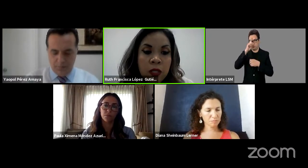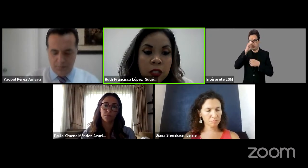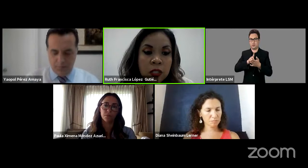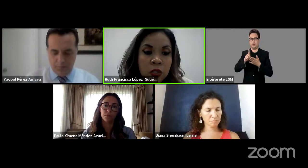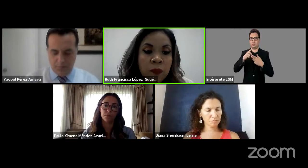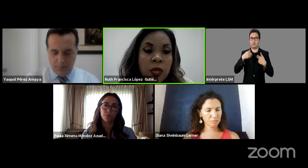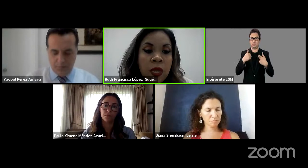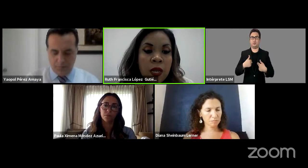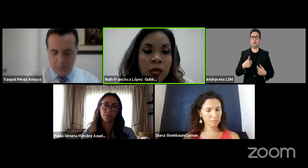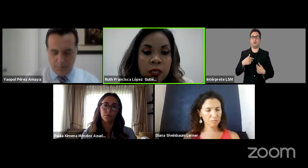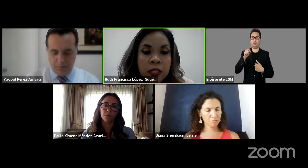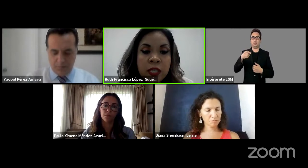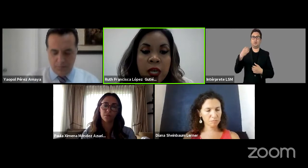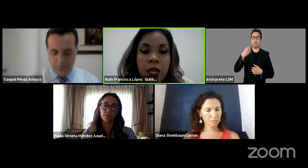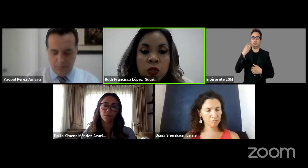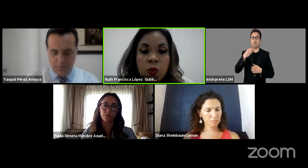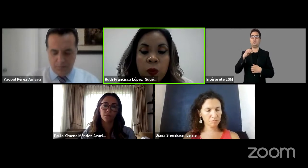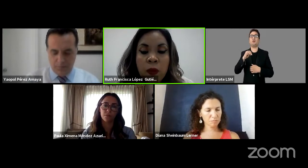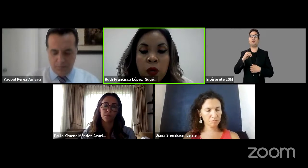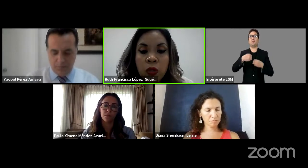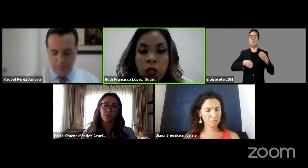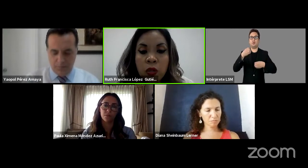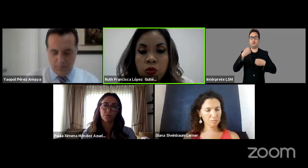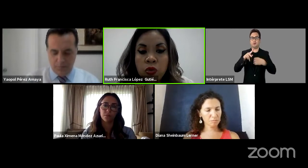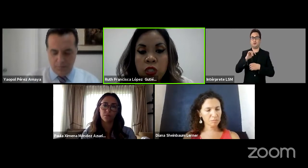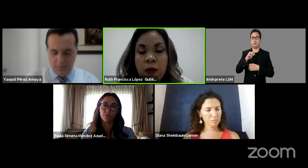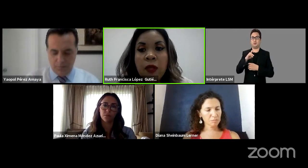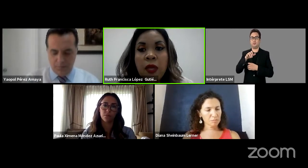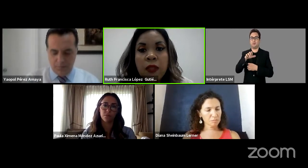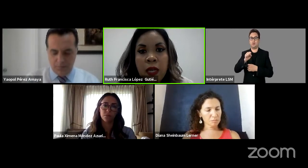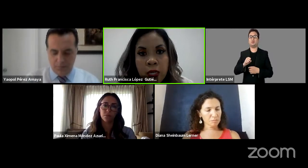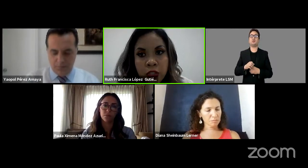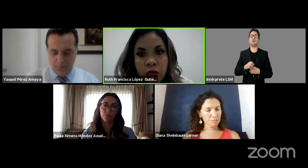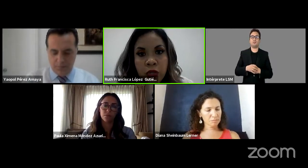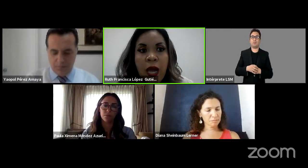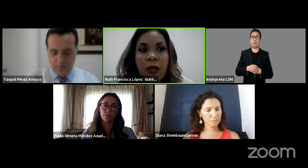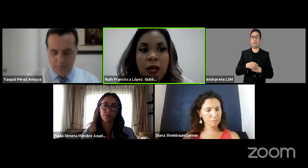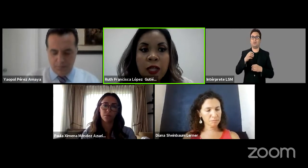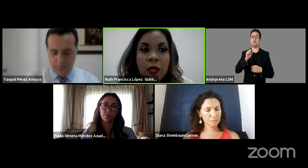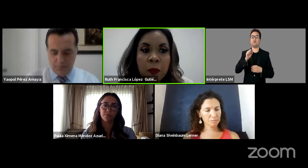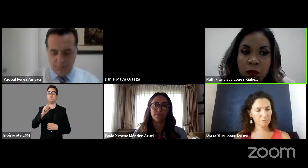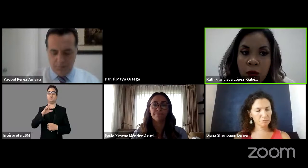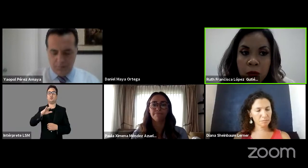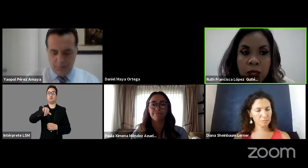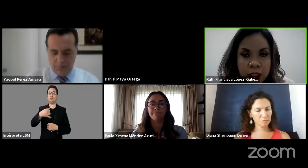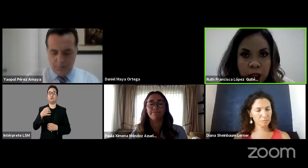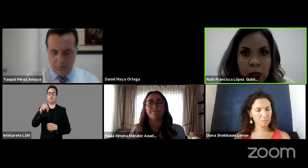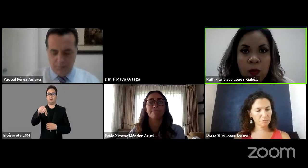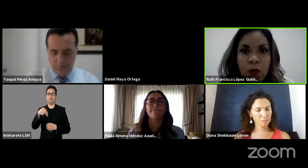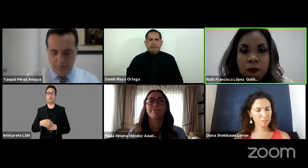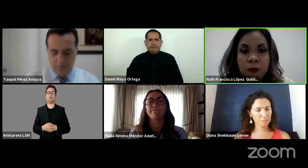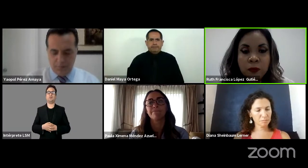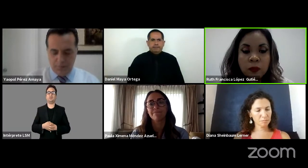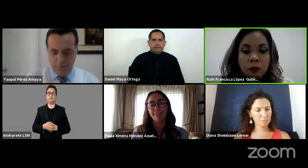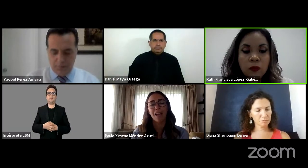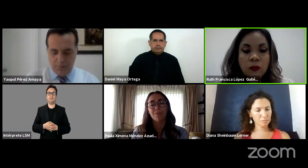ponencia del ministro Lainez, en la Suprema Corte de Justicia de la Nación. Adelante, por favor, maestra Paula.